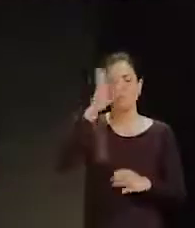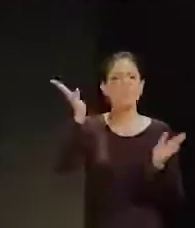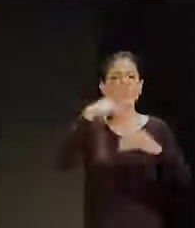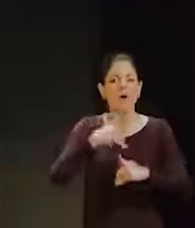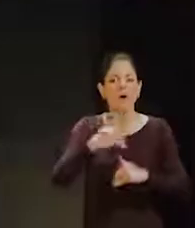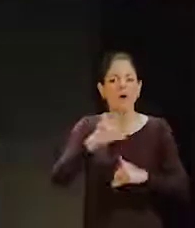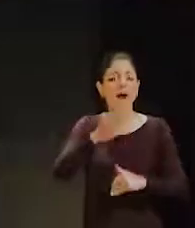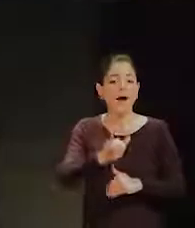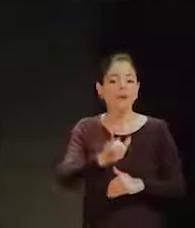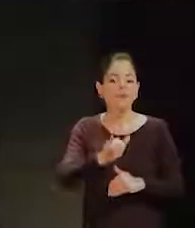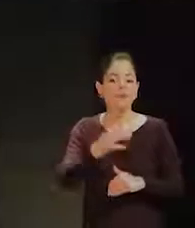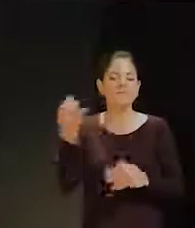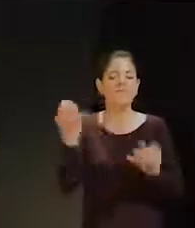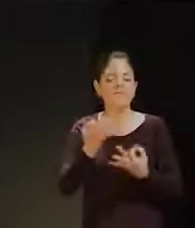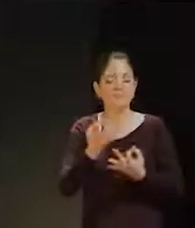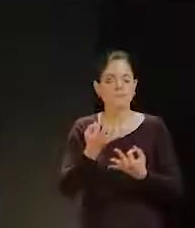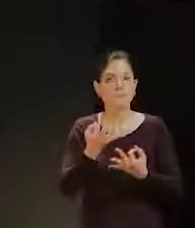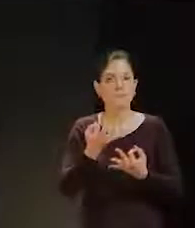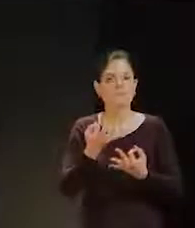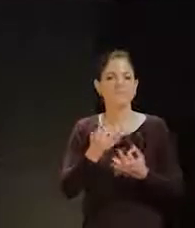hay es